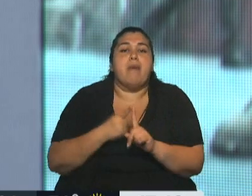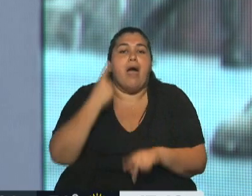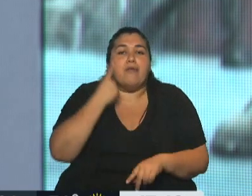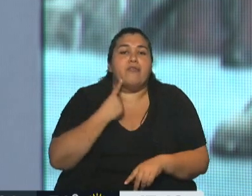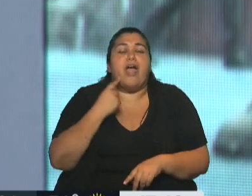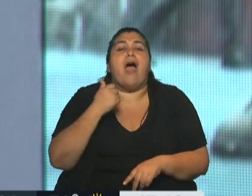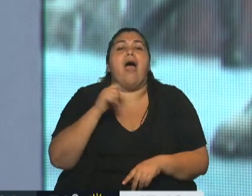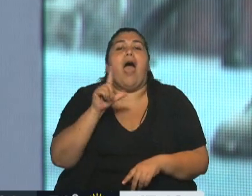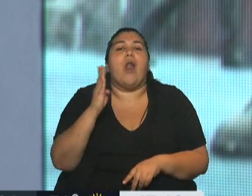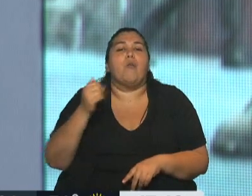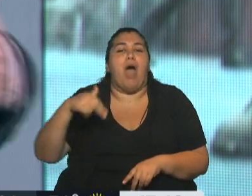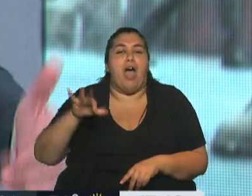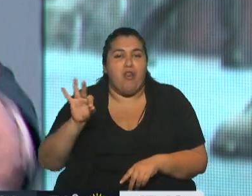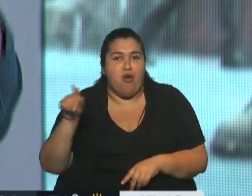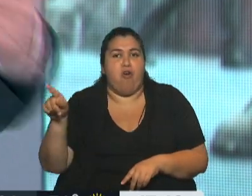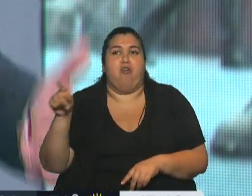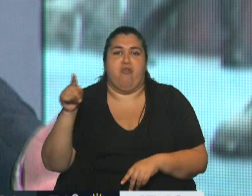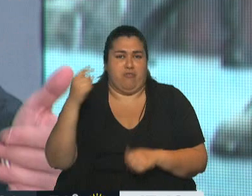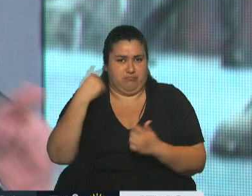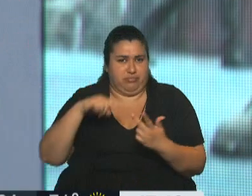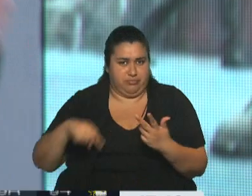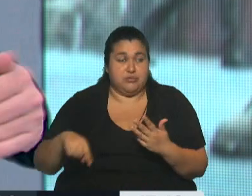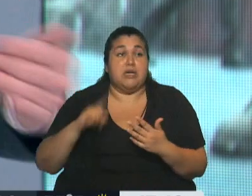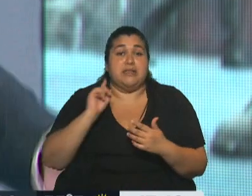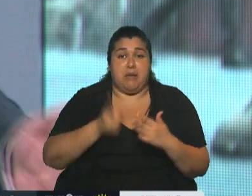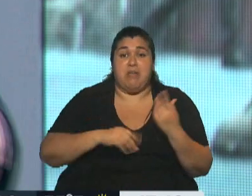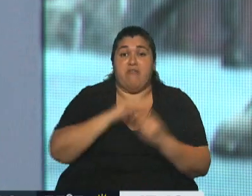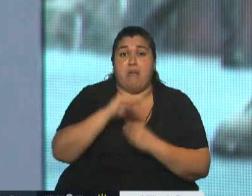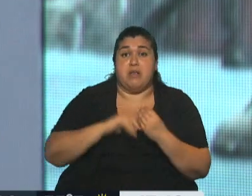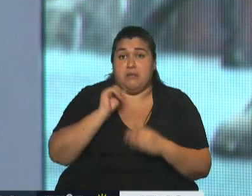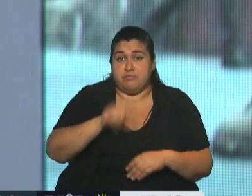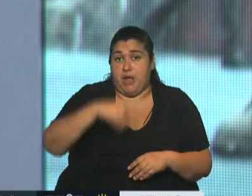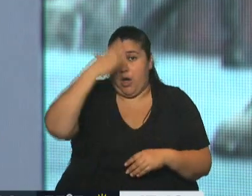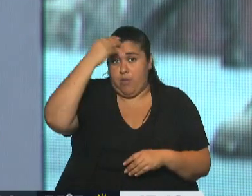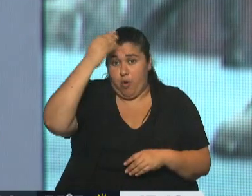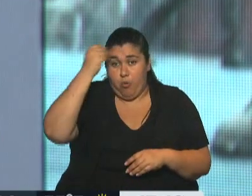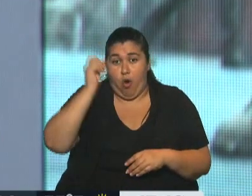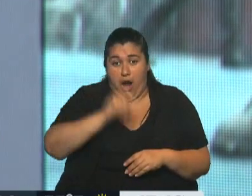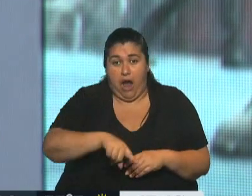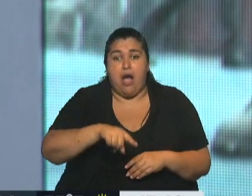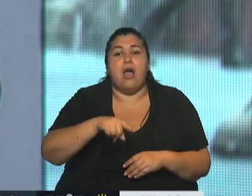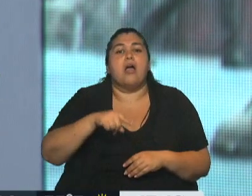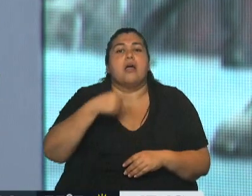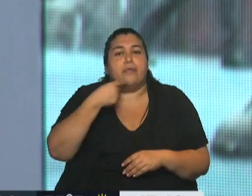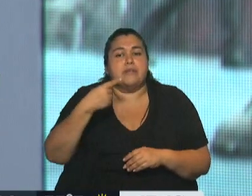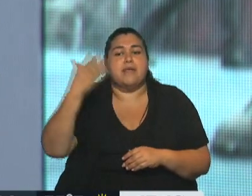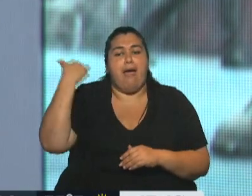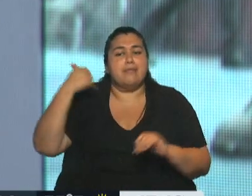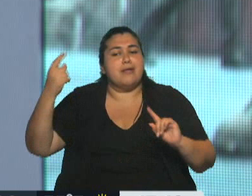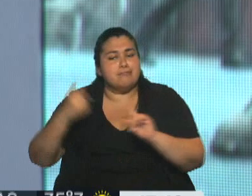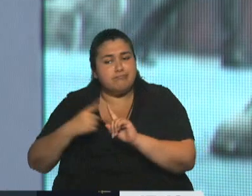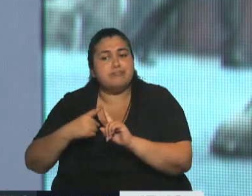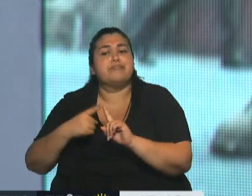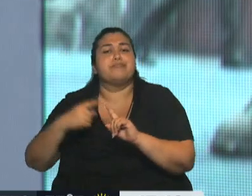Incluso hay, digamos, investigaciones que señalan que la familia del propio Noboa, la exportadora bananera, se